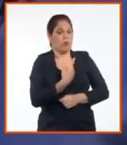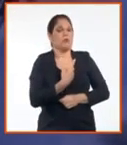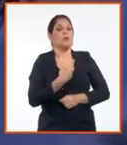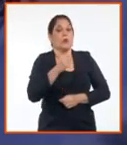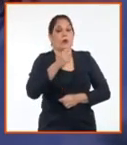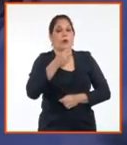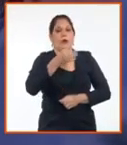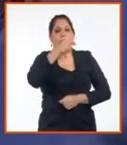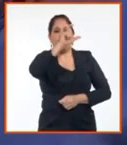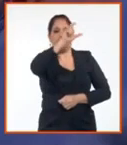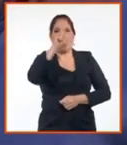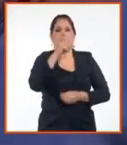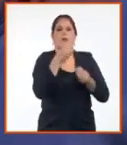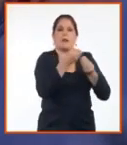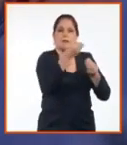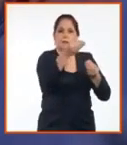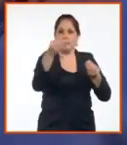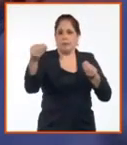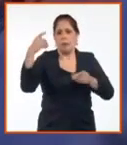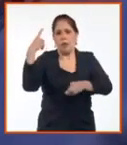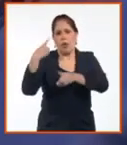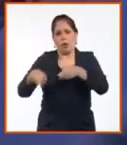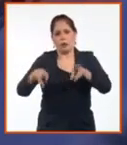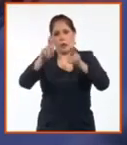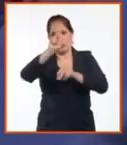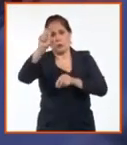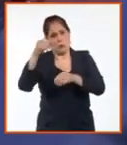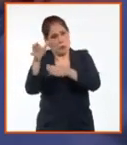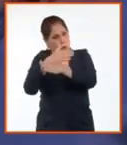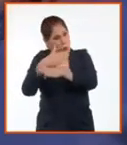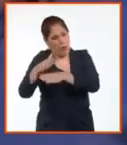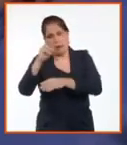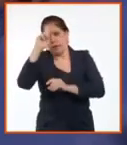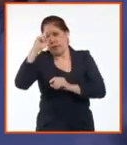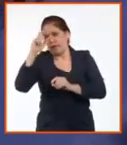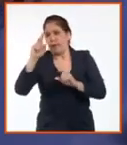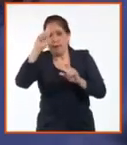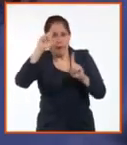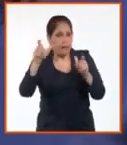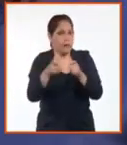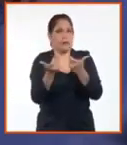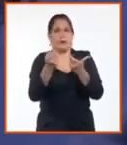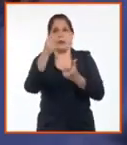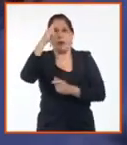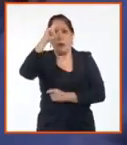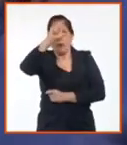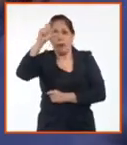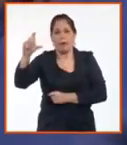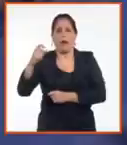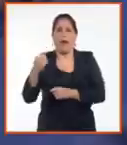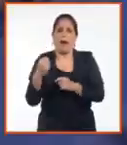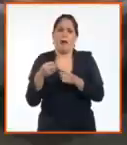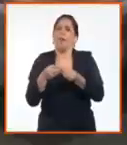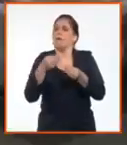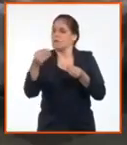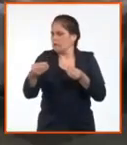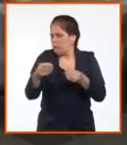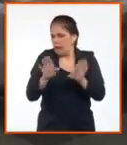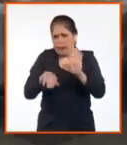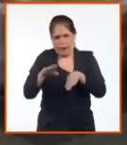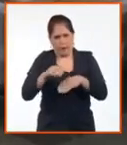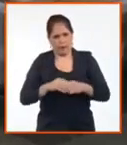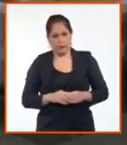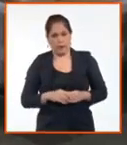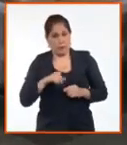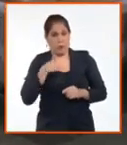bueno hacia cada una de las instituciones de salud y hace farmacia hospitales 22 para